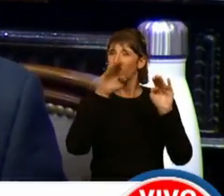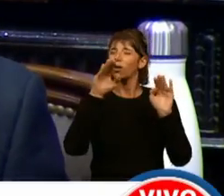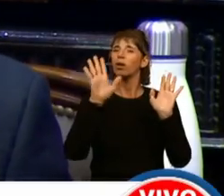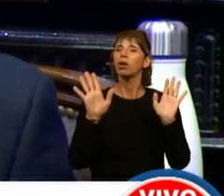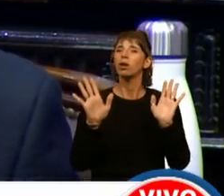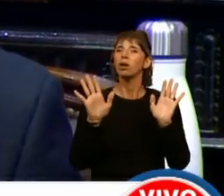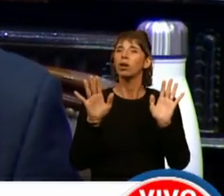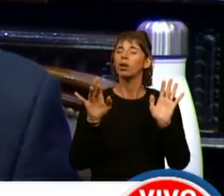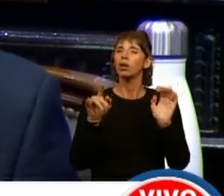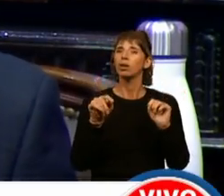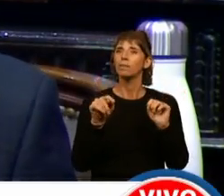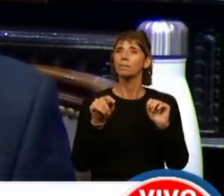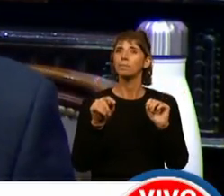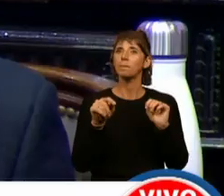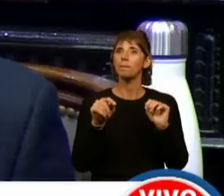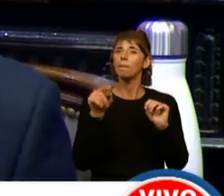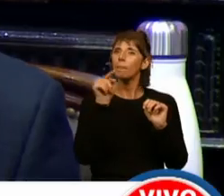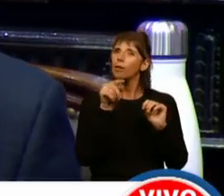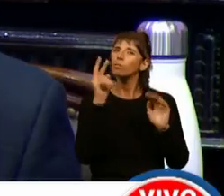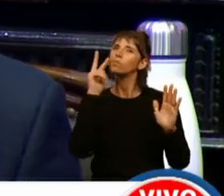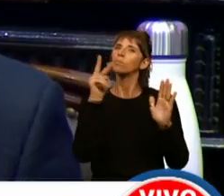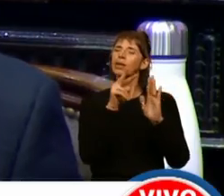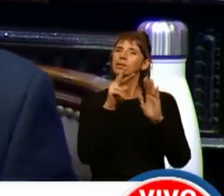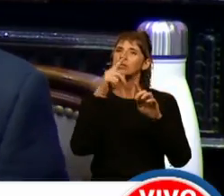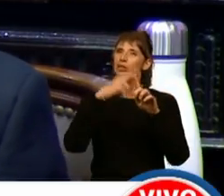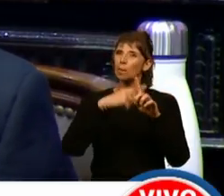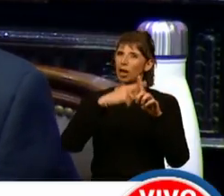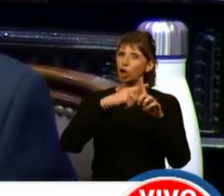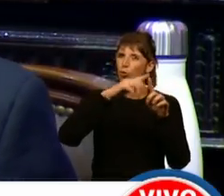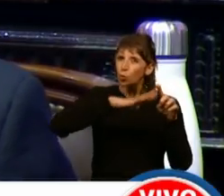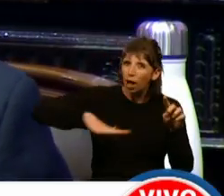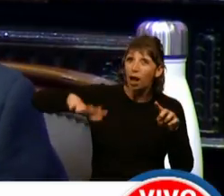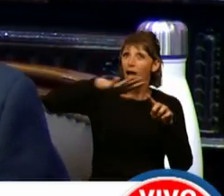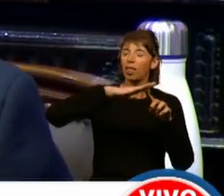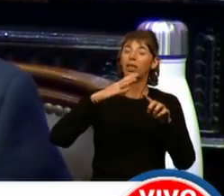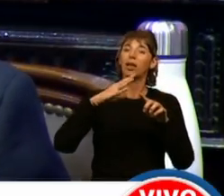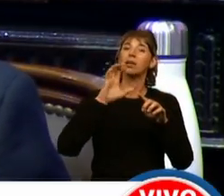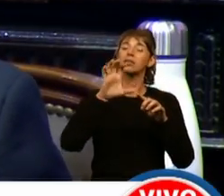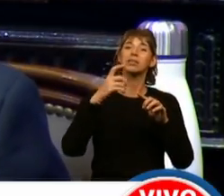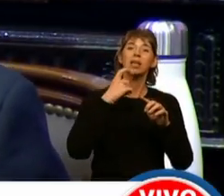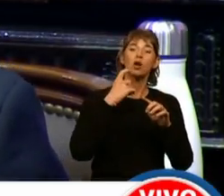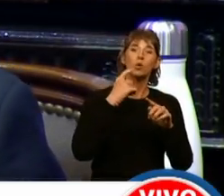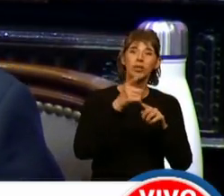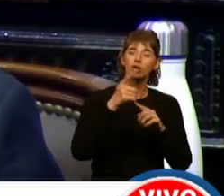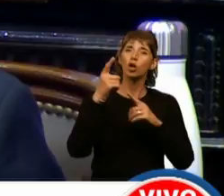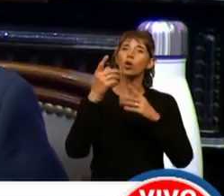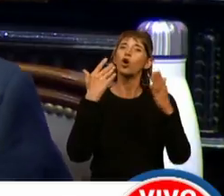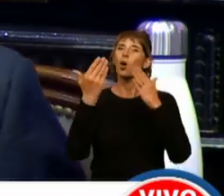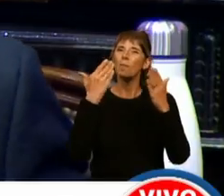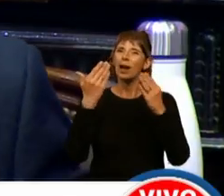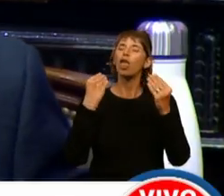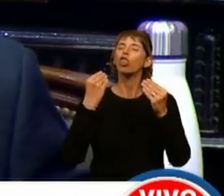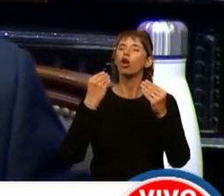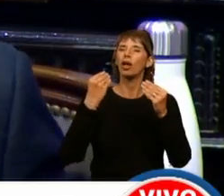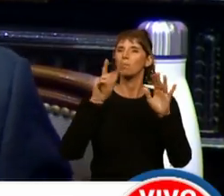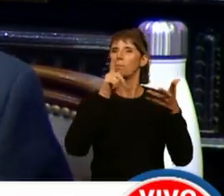realmente las temperaturas en el territorio mediterráneo en la provincia de san luís comparables a las temperaturas patagónica